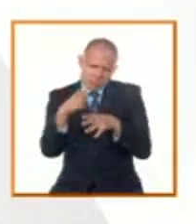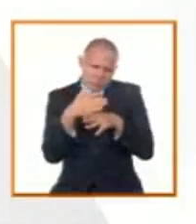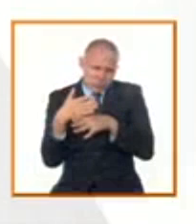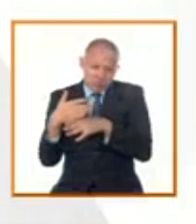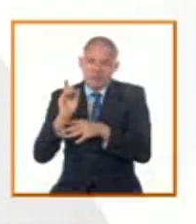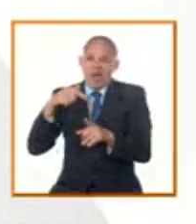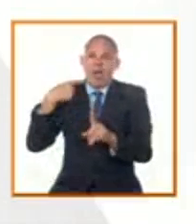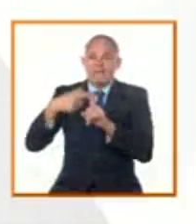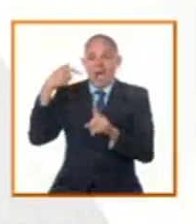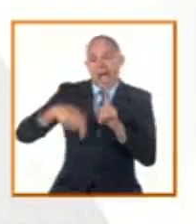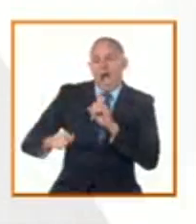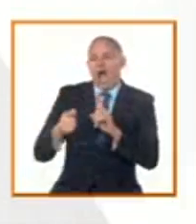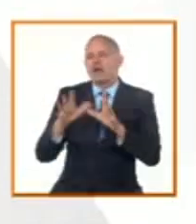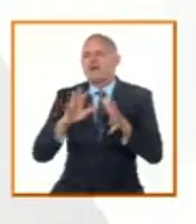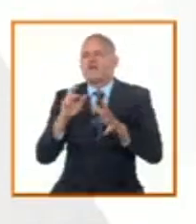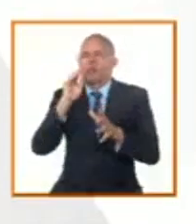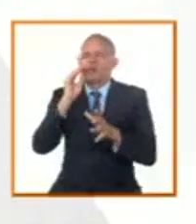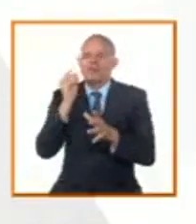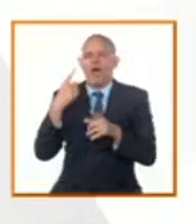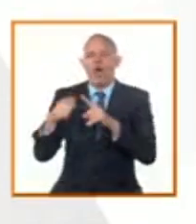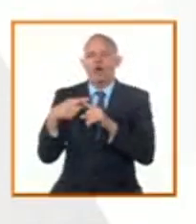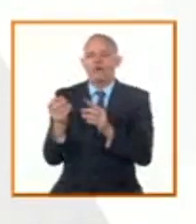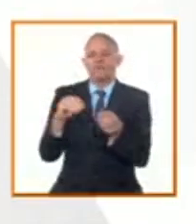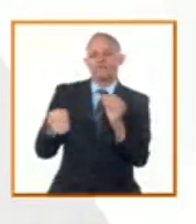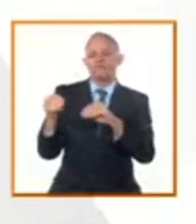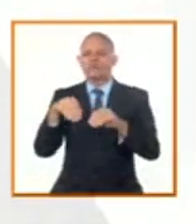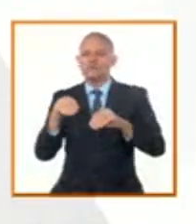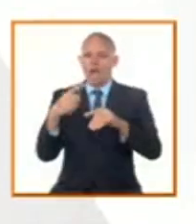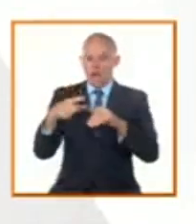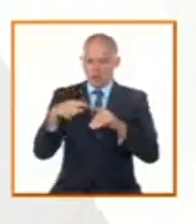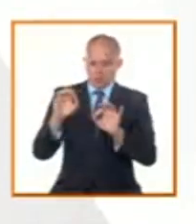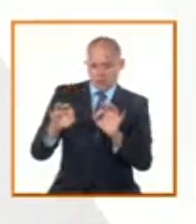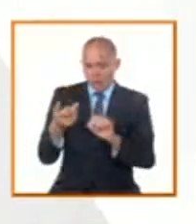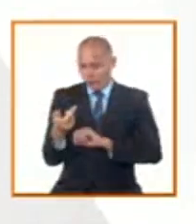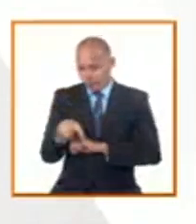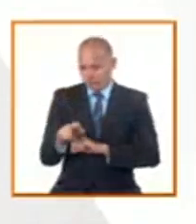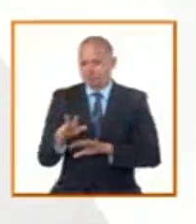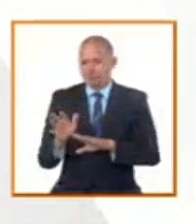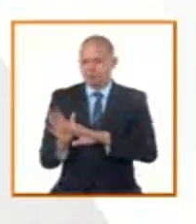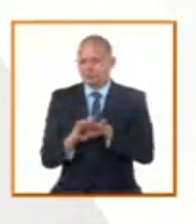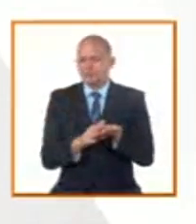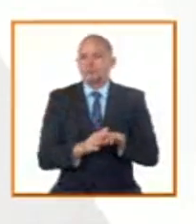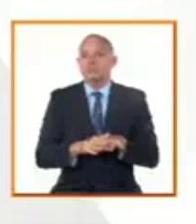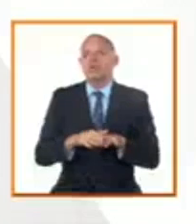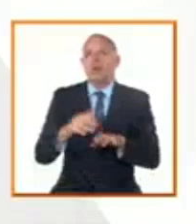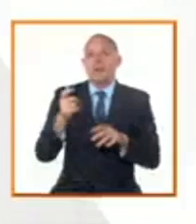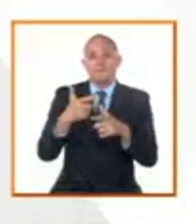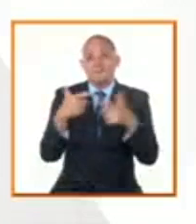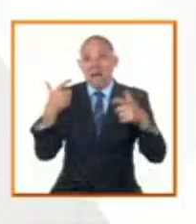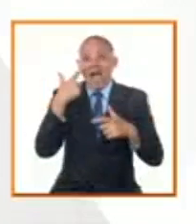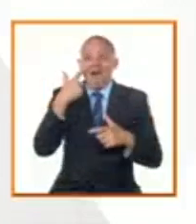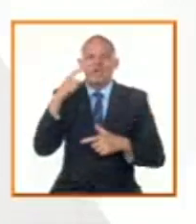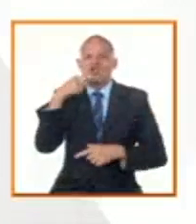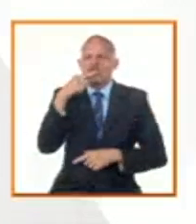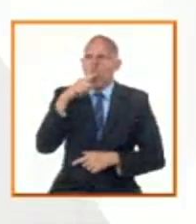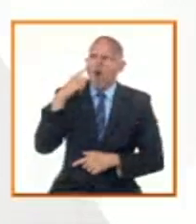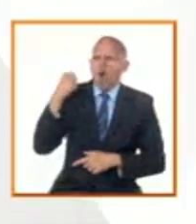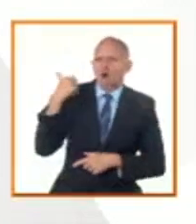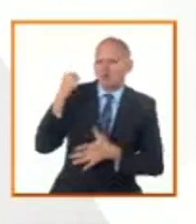países. Es decir, desde nueve países se intentó introducir droga al territorio nacional, afectando cuatro aeropuertos